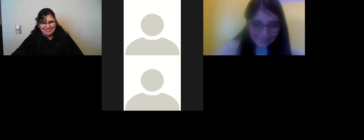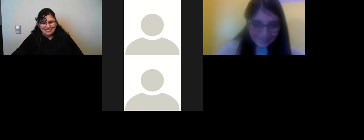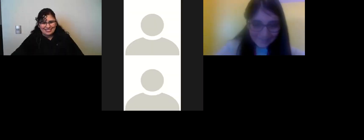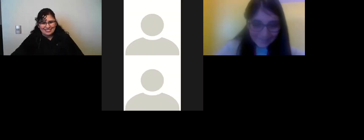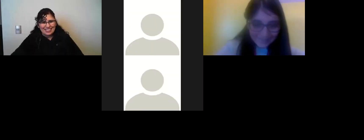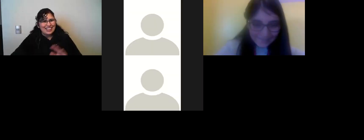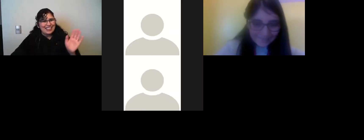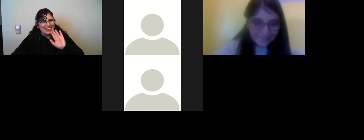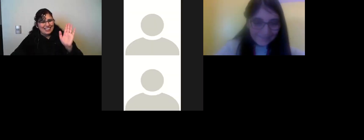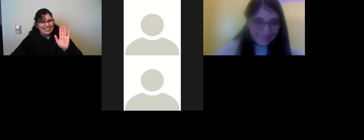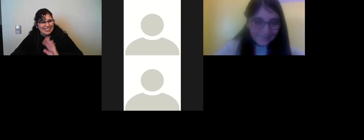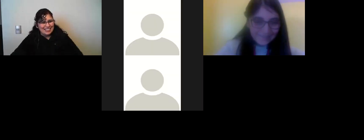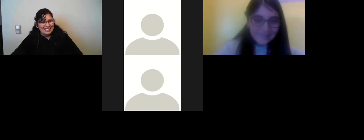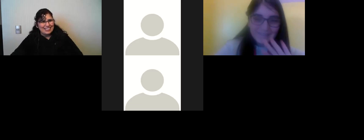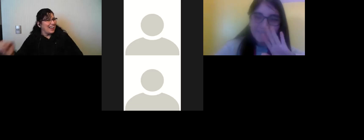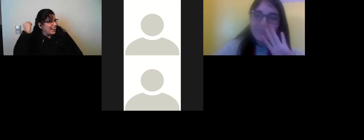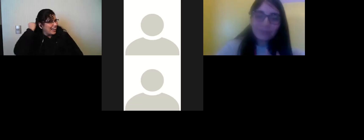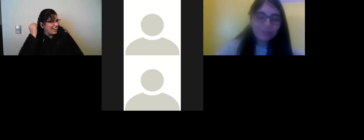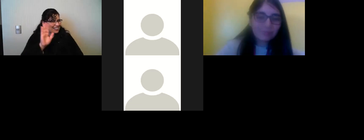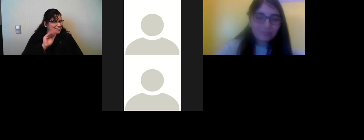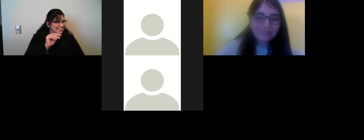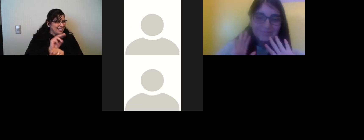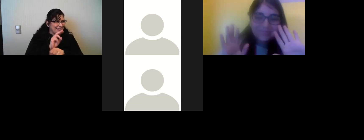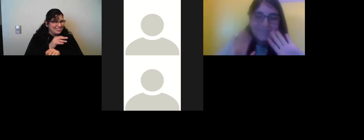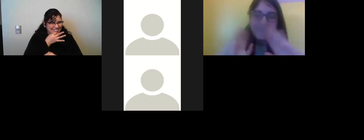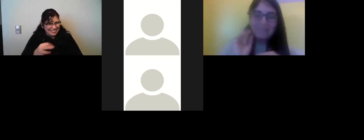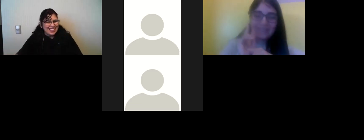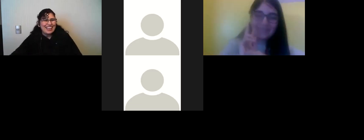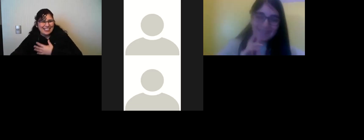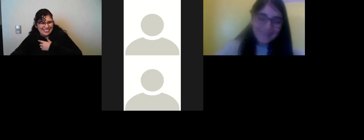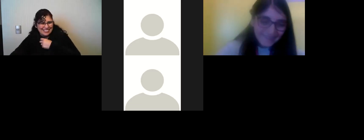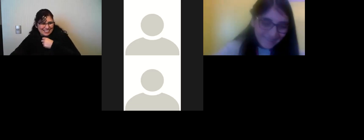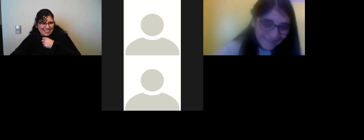Hasta luego, doña Camila y doña Bárbara también.